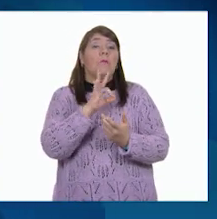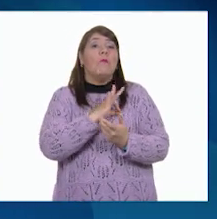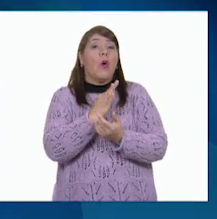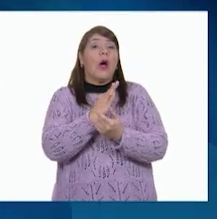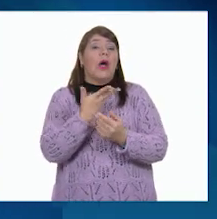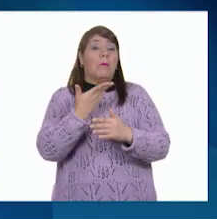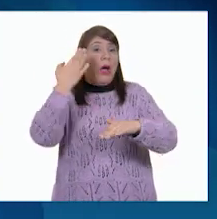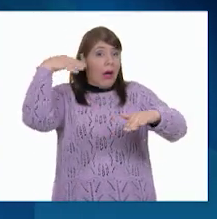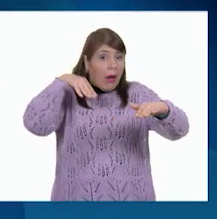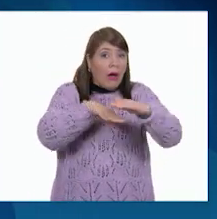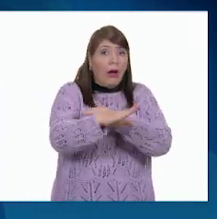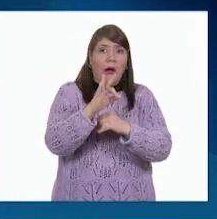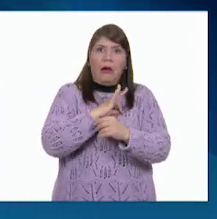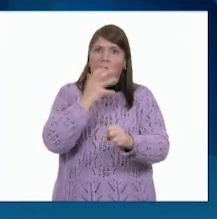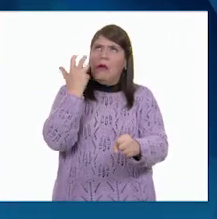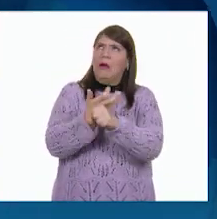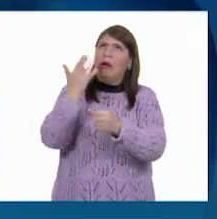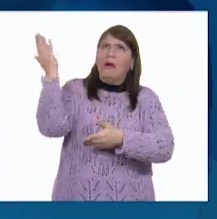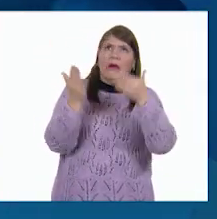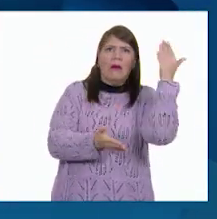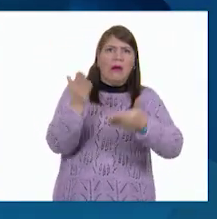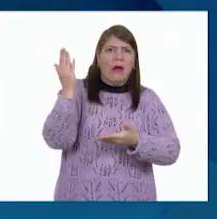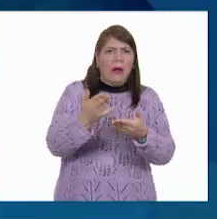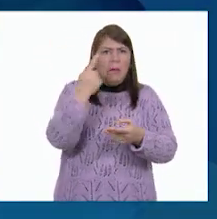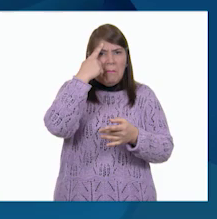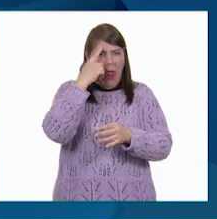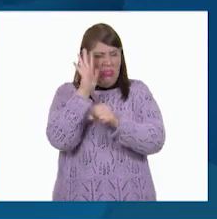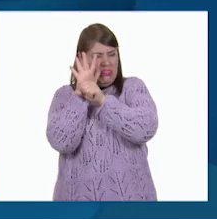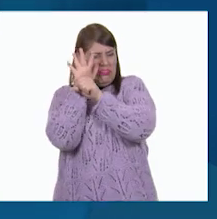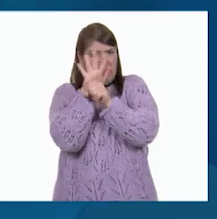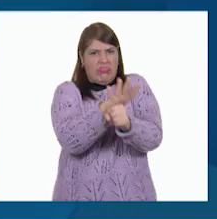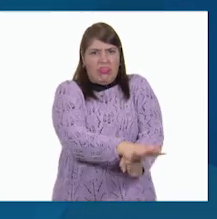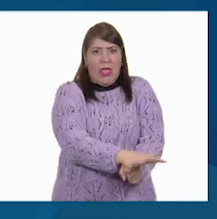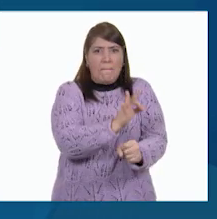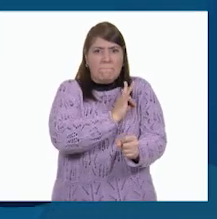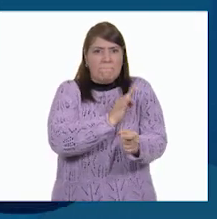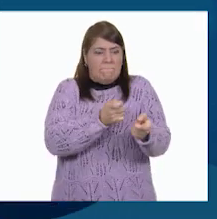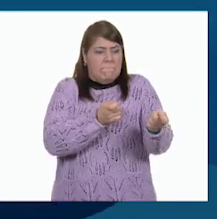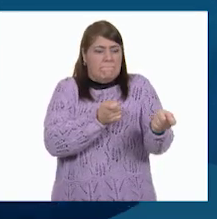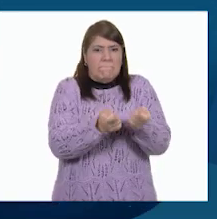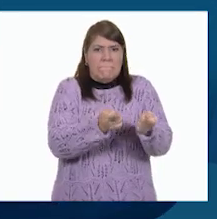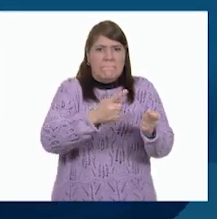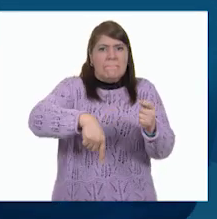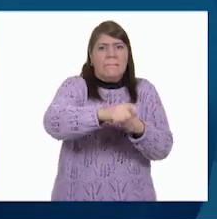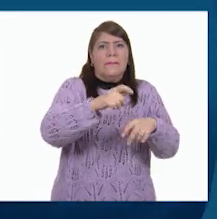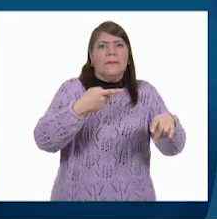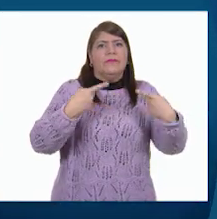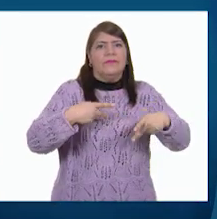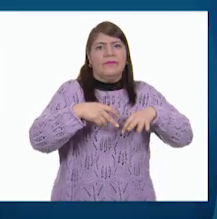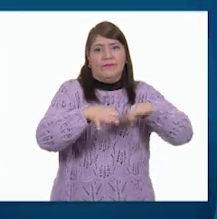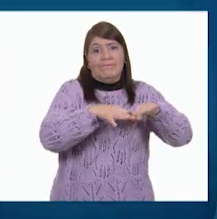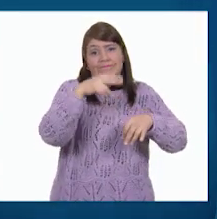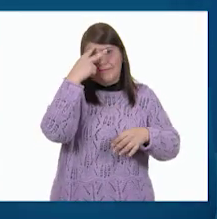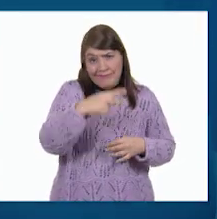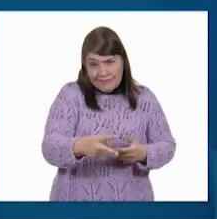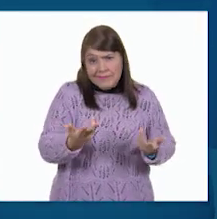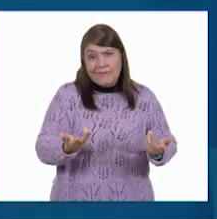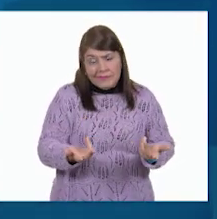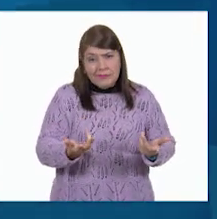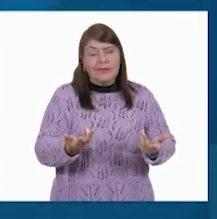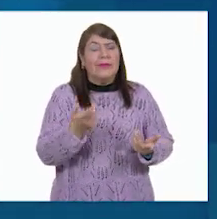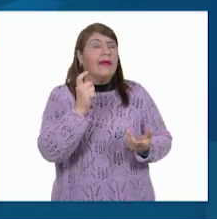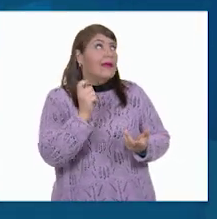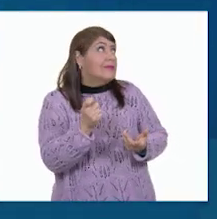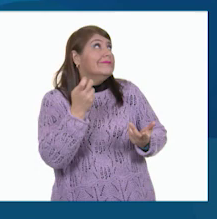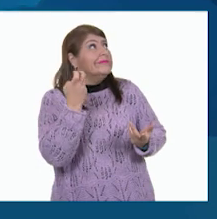de norteamericanos para someter a los obreros mexicanos. Y sin duda